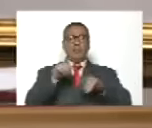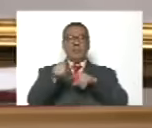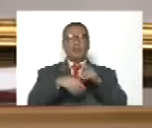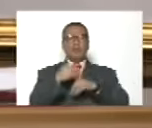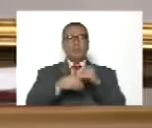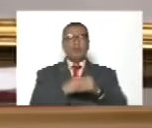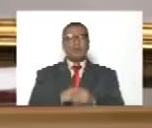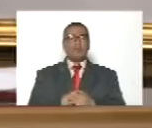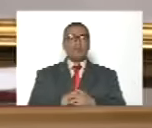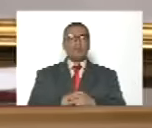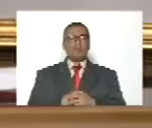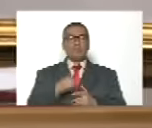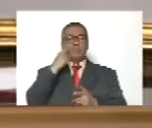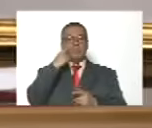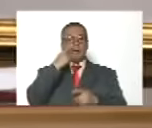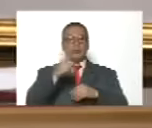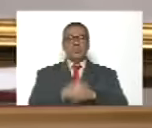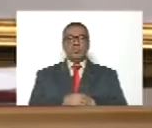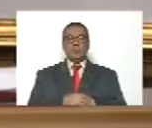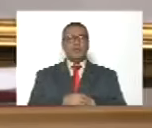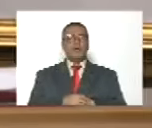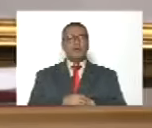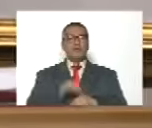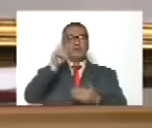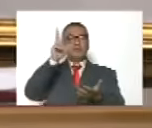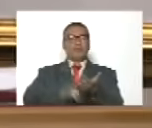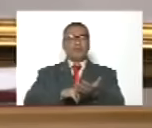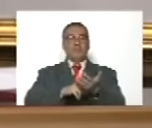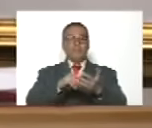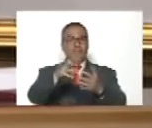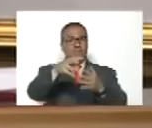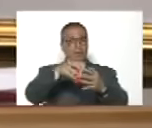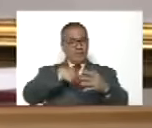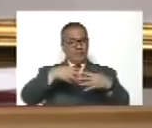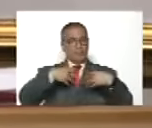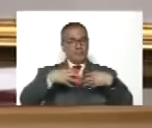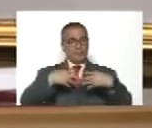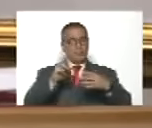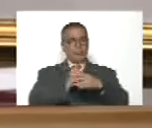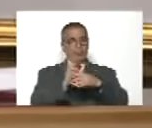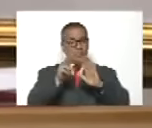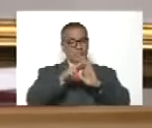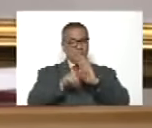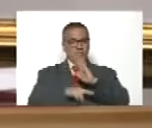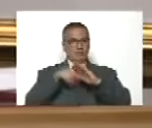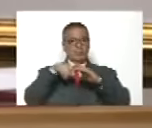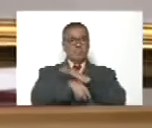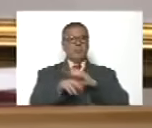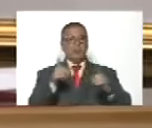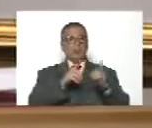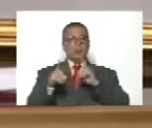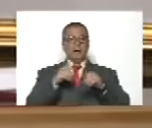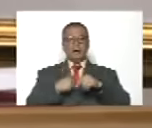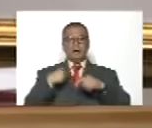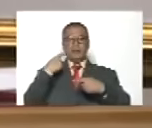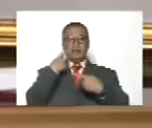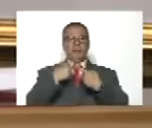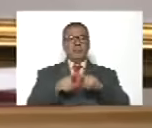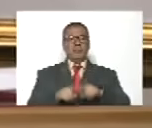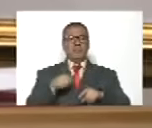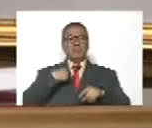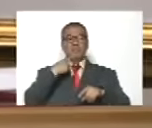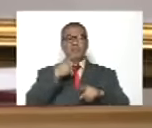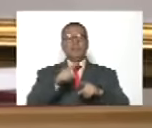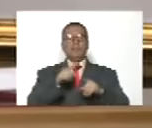a favor de aprobar la urgencia reglamentaria a los efectos de que se incorpore el punto en el orden del día,